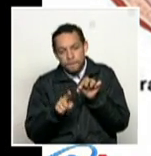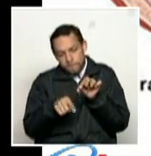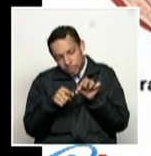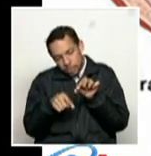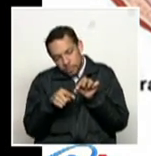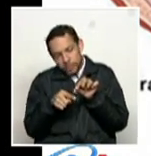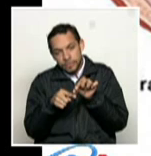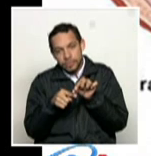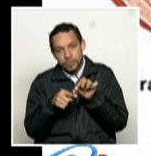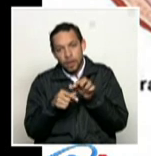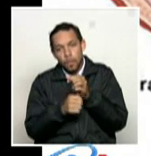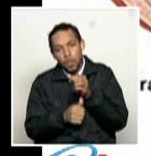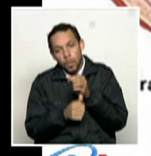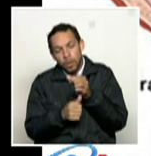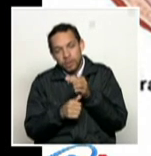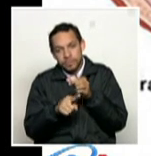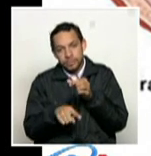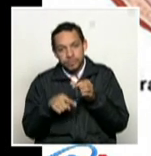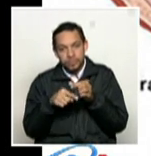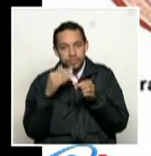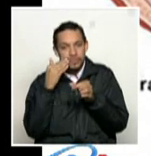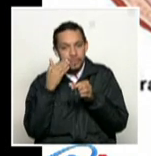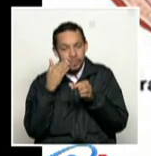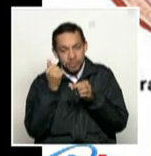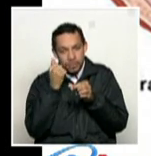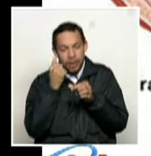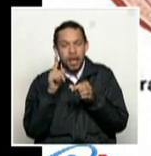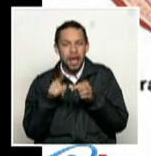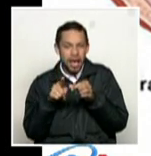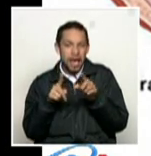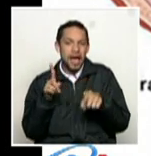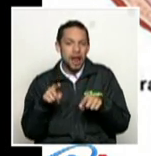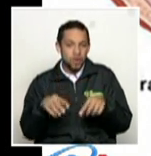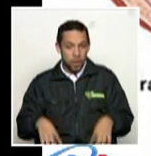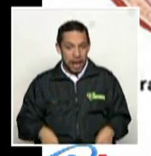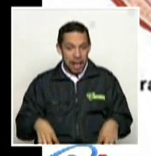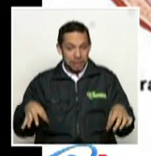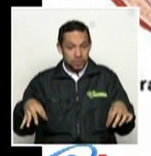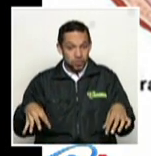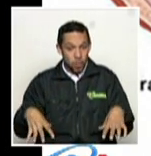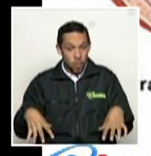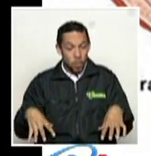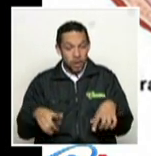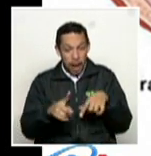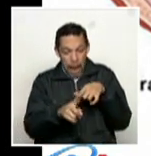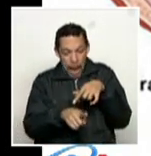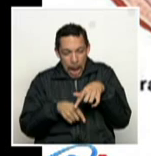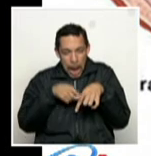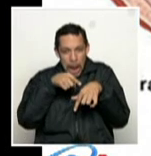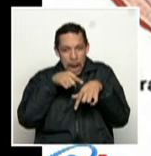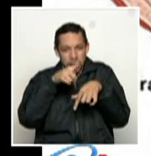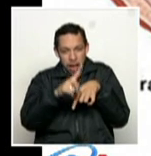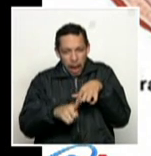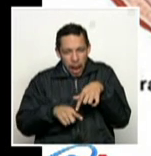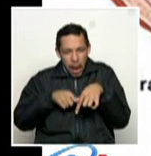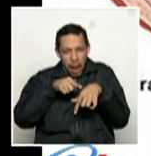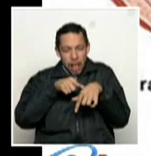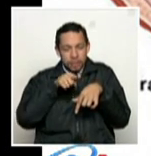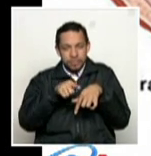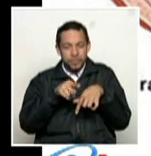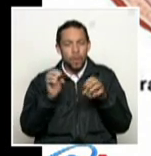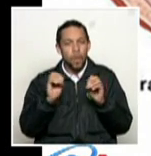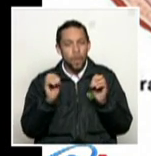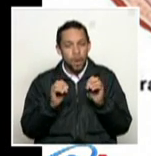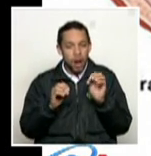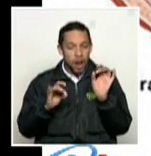al ano. Entonces las mujeres que usan sedas dentales, las mujeres que de pronto no tienen buenas